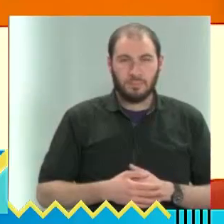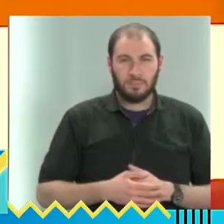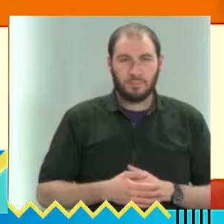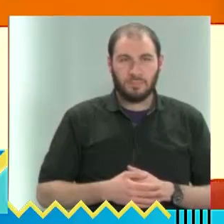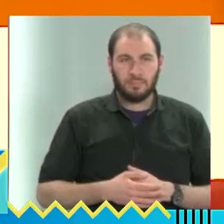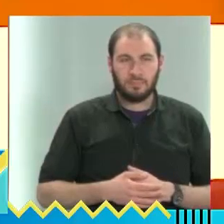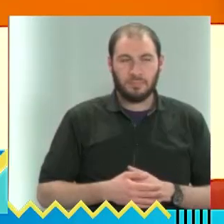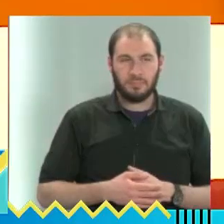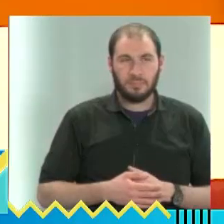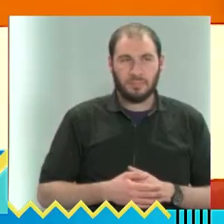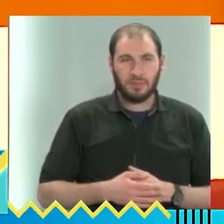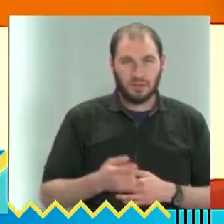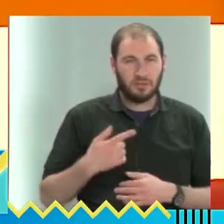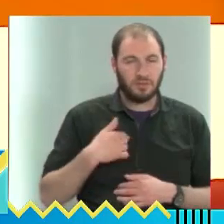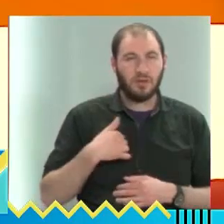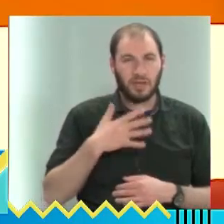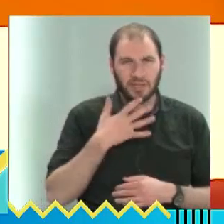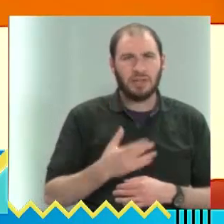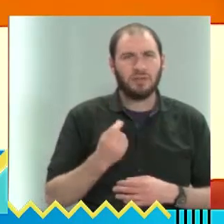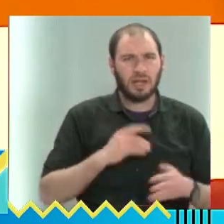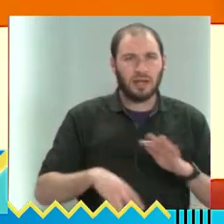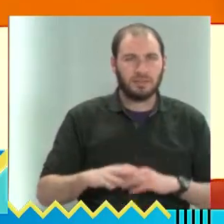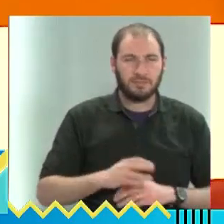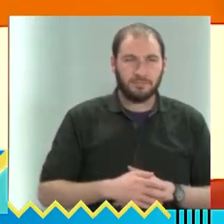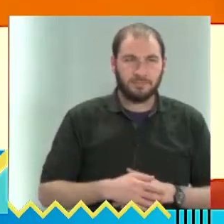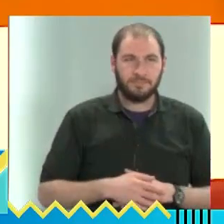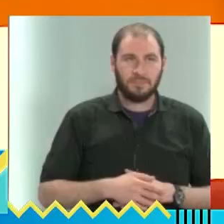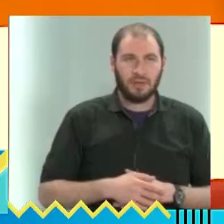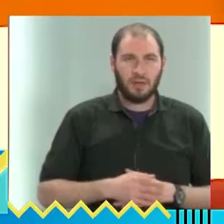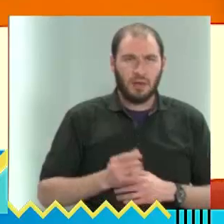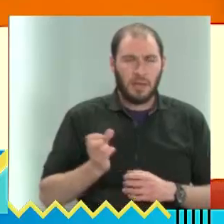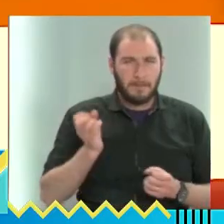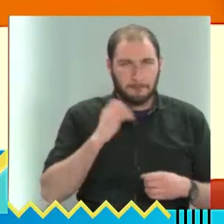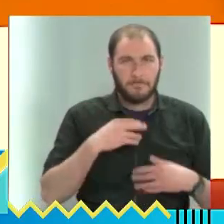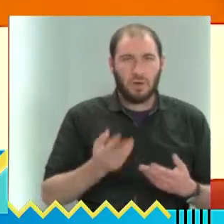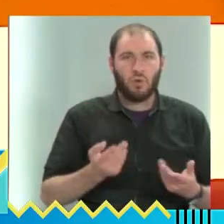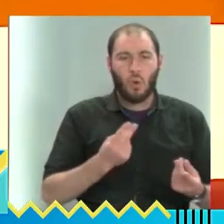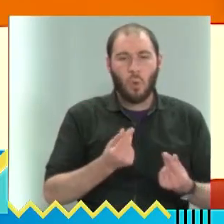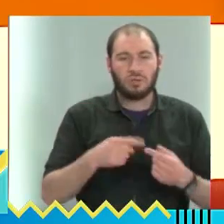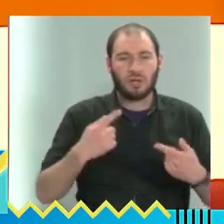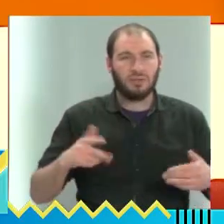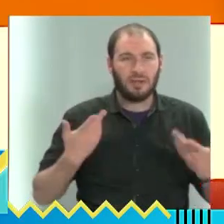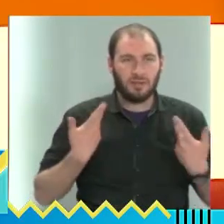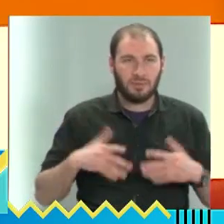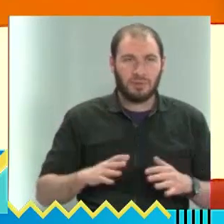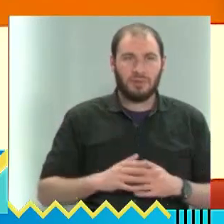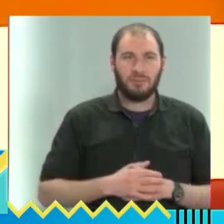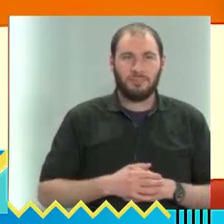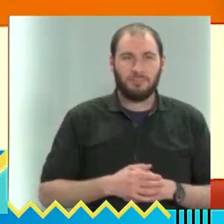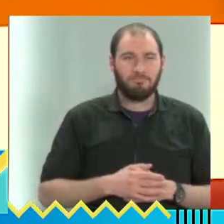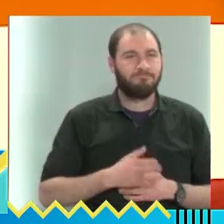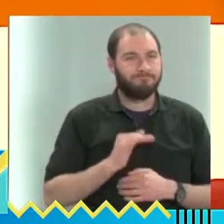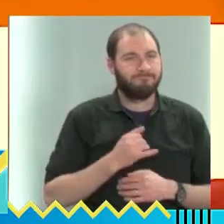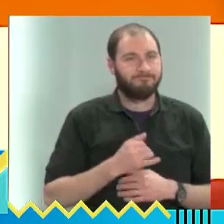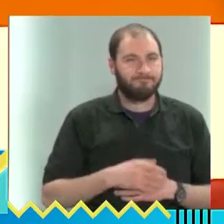lo que a mi entender debe hacer es optimizar el uso de los recursos naturales. Y